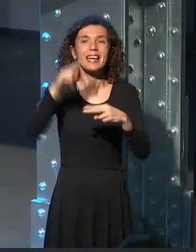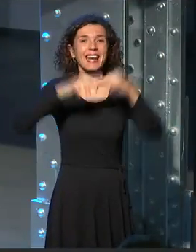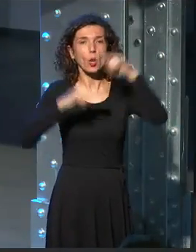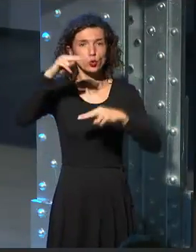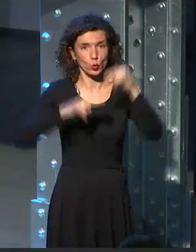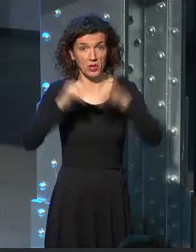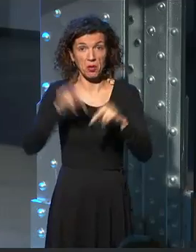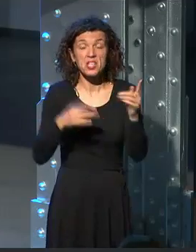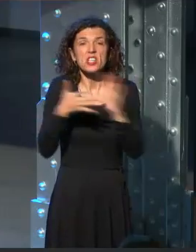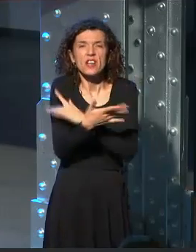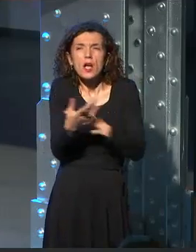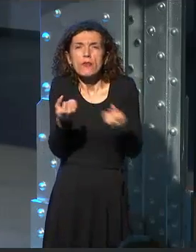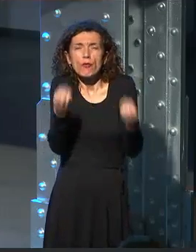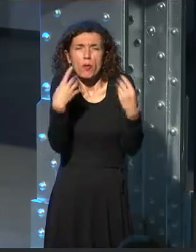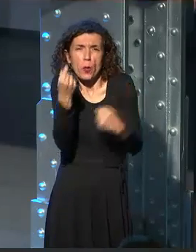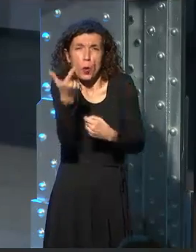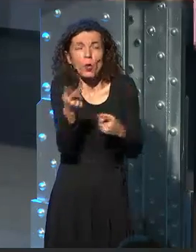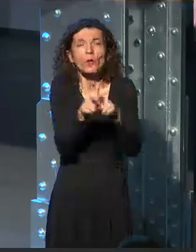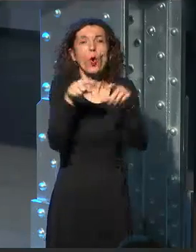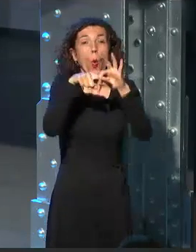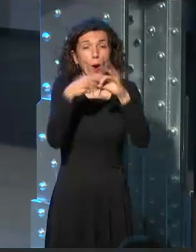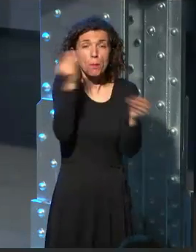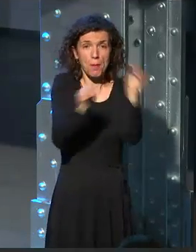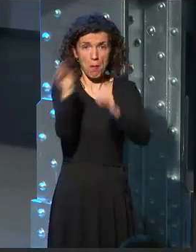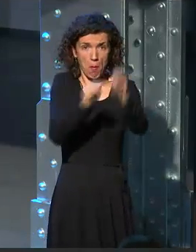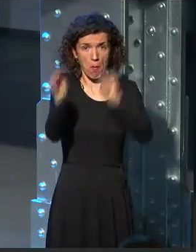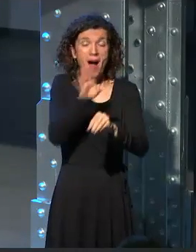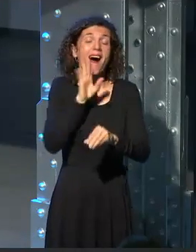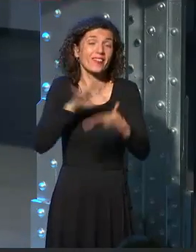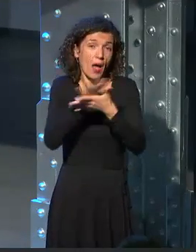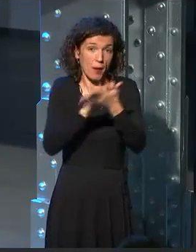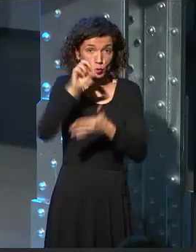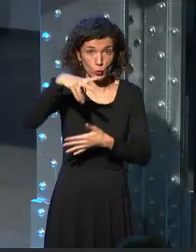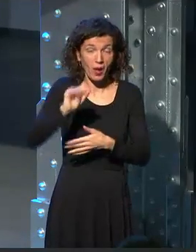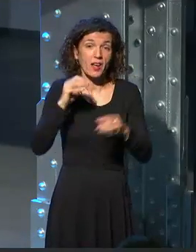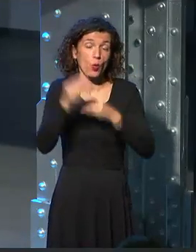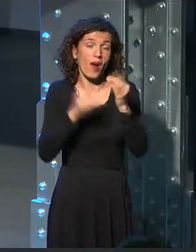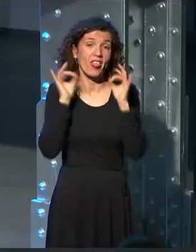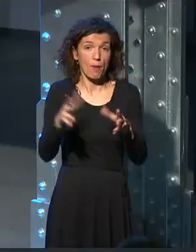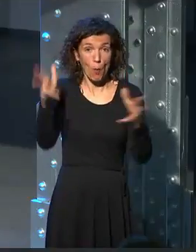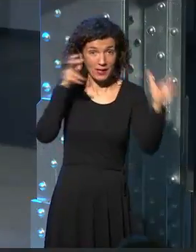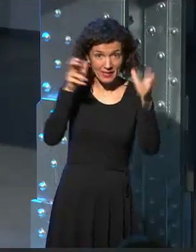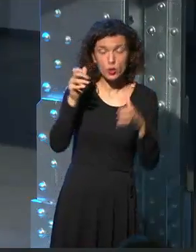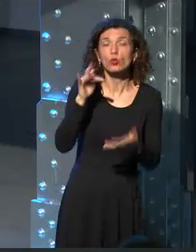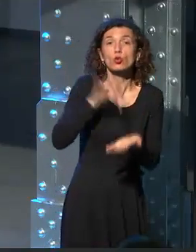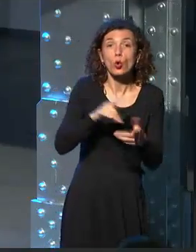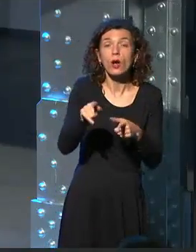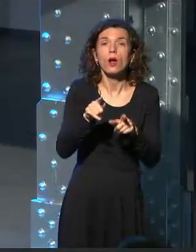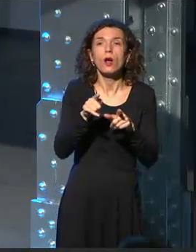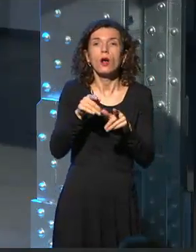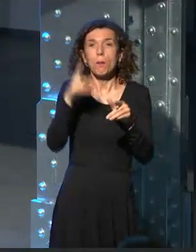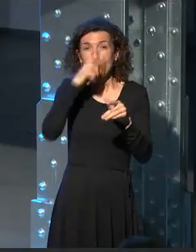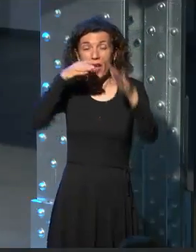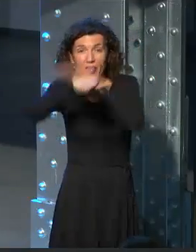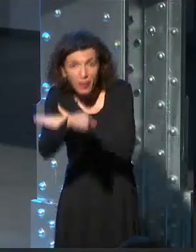Tenemos muy poquita información allí y vamos rellenando los huecos de la misma manera que comentaba Susana, que hacemos con la percepción. De forma que cuando volvemos a acceder